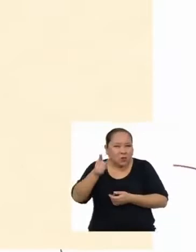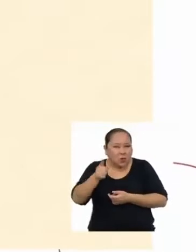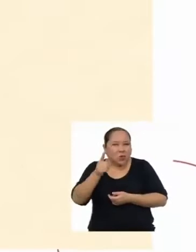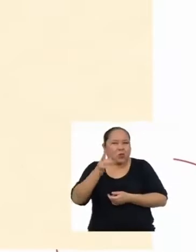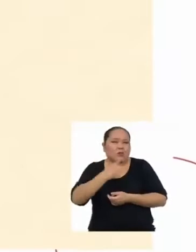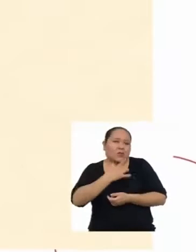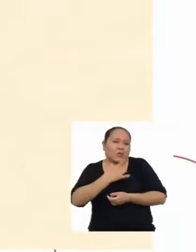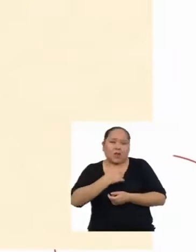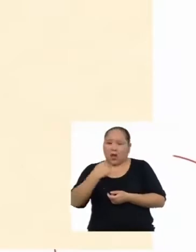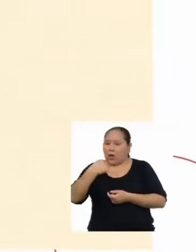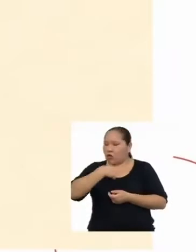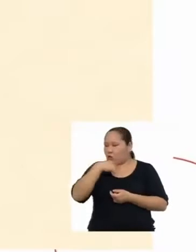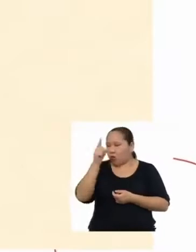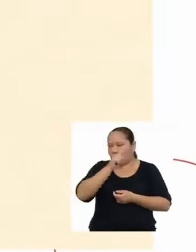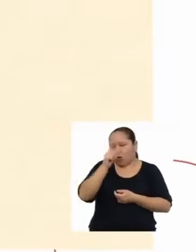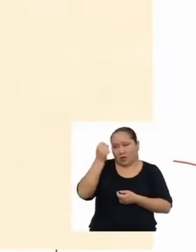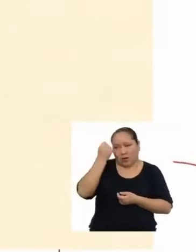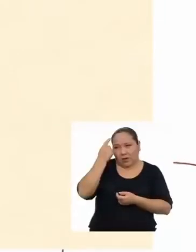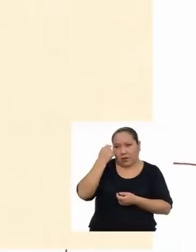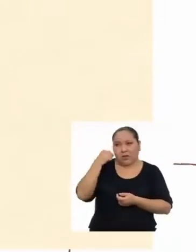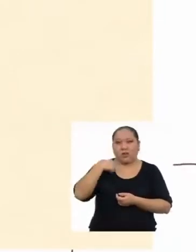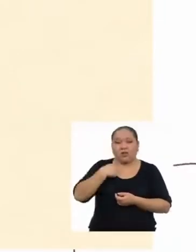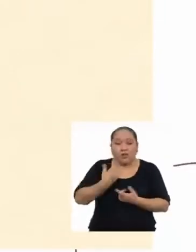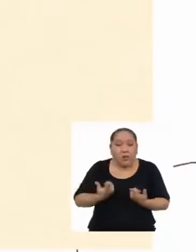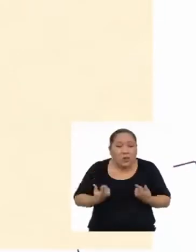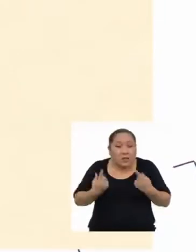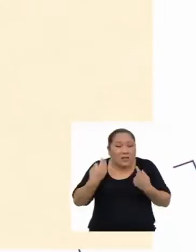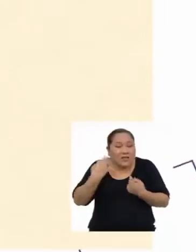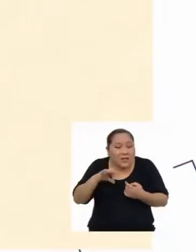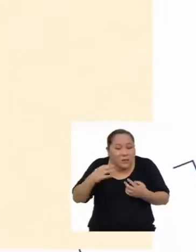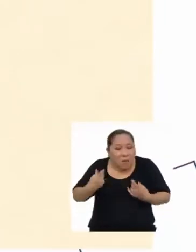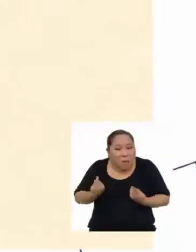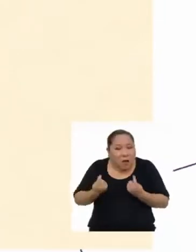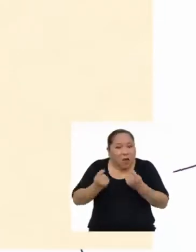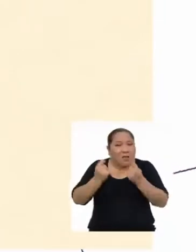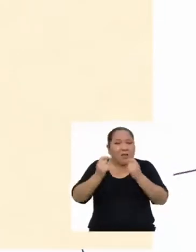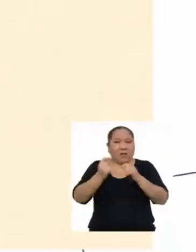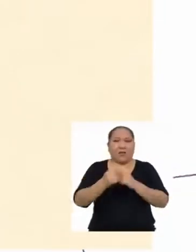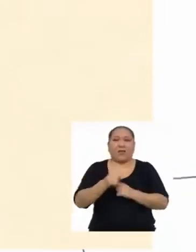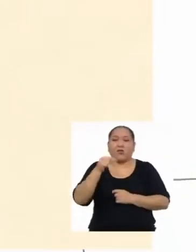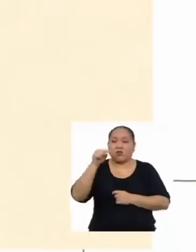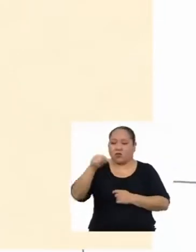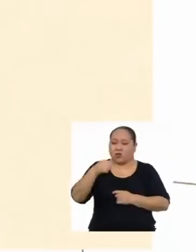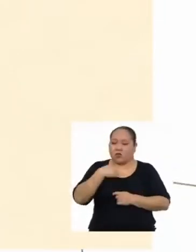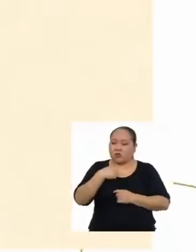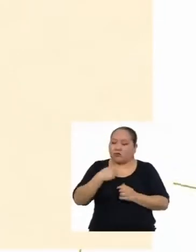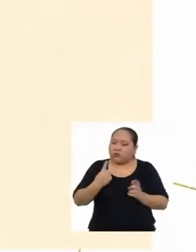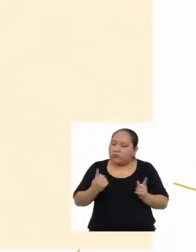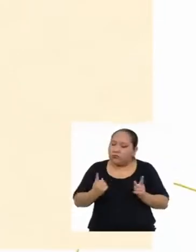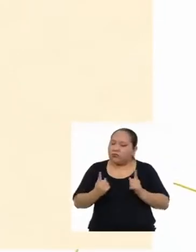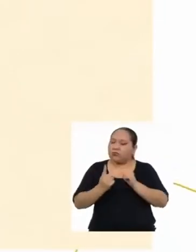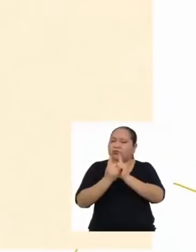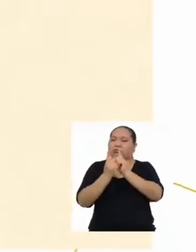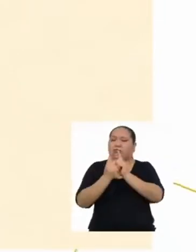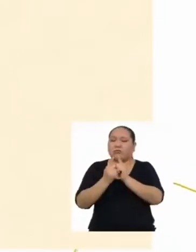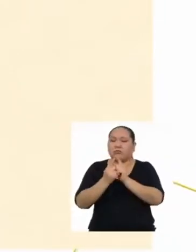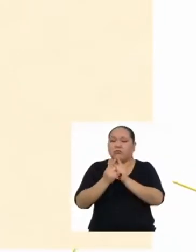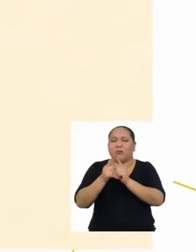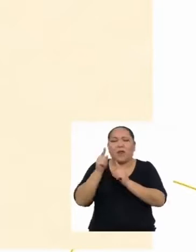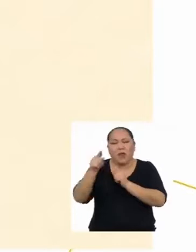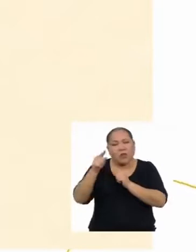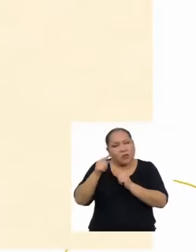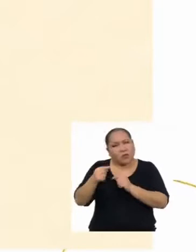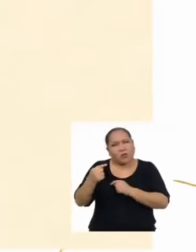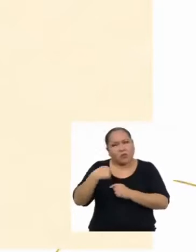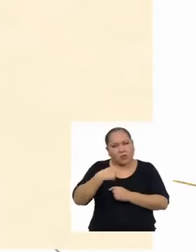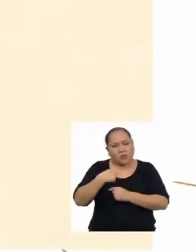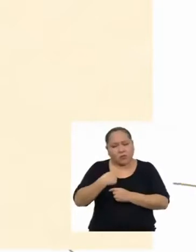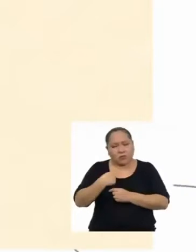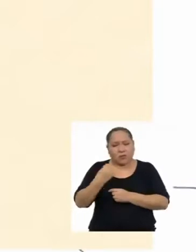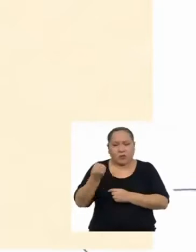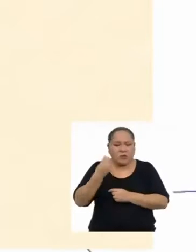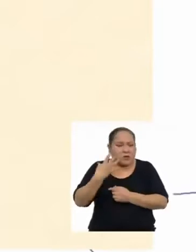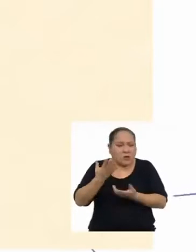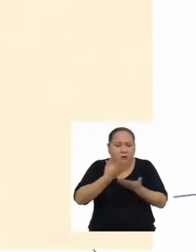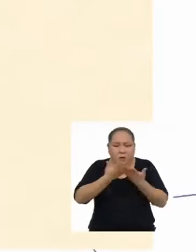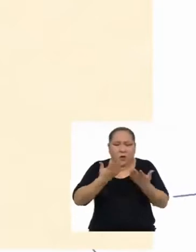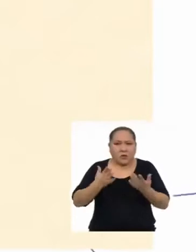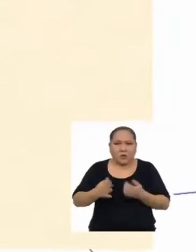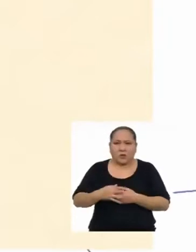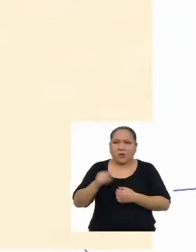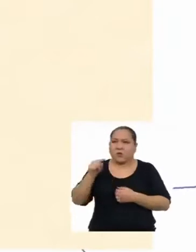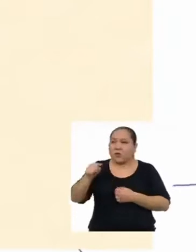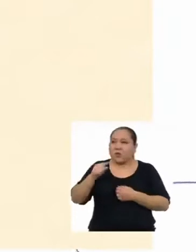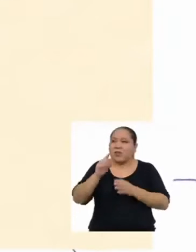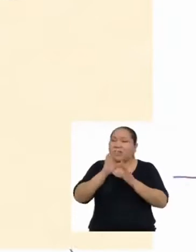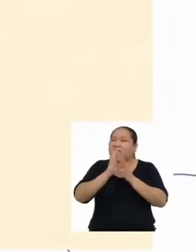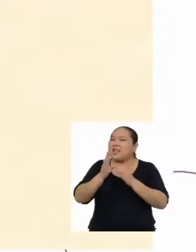que siempre voy a hacer mi mejor intento. Aquí estoy para ti siempre. Eres muy, pero muy valiosa para